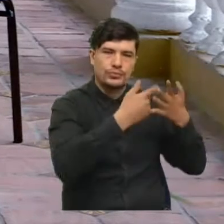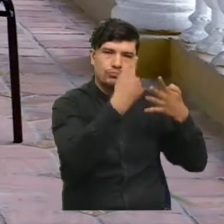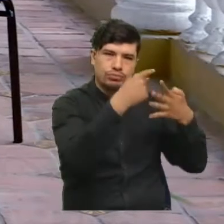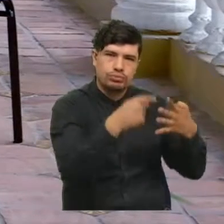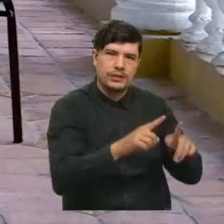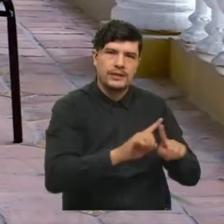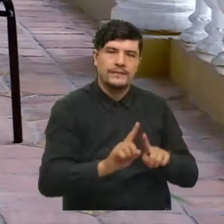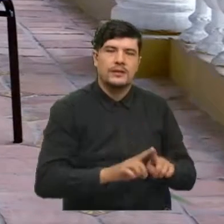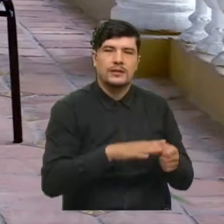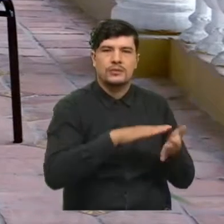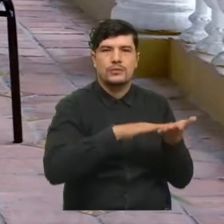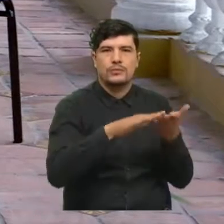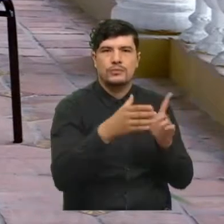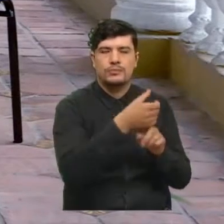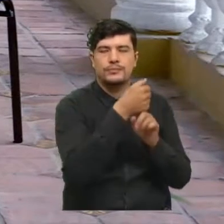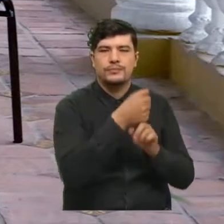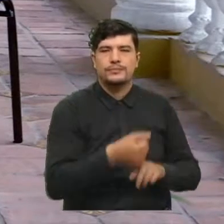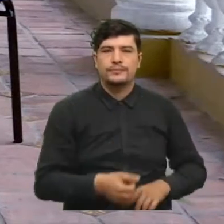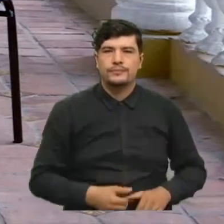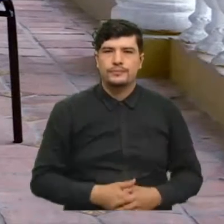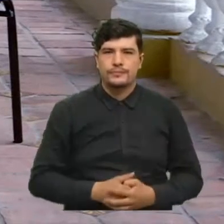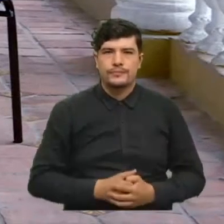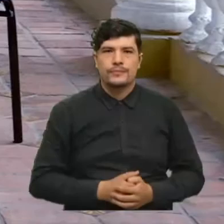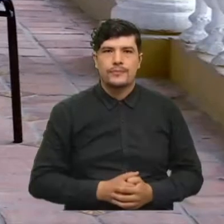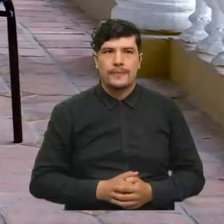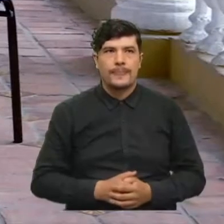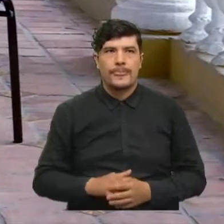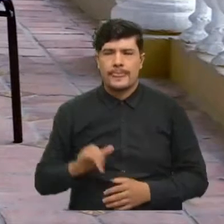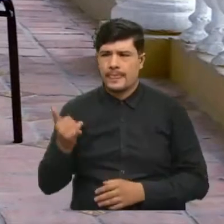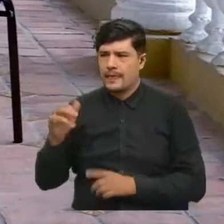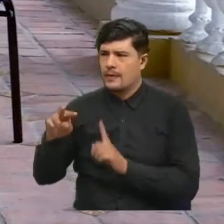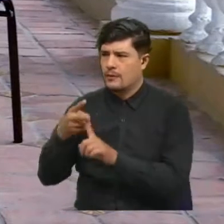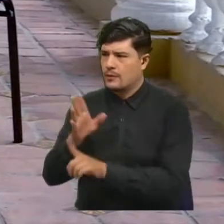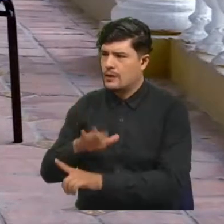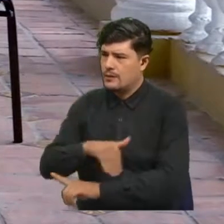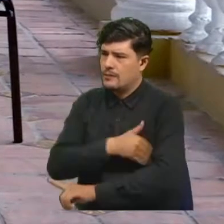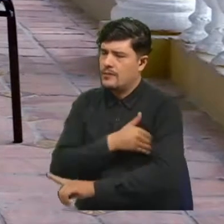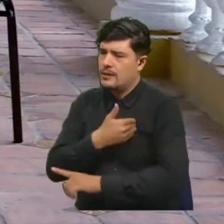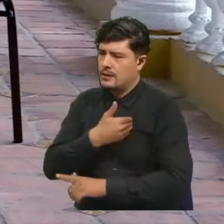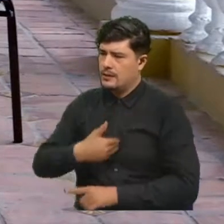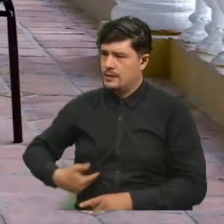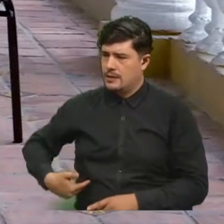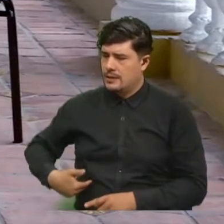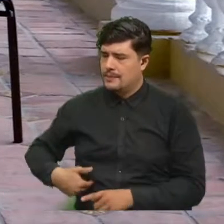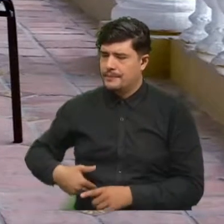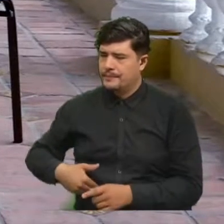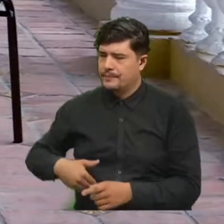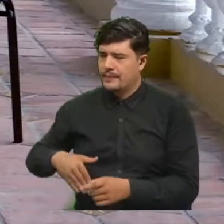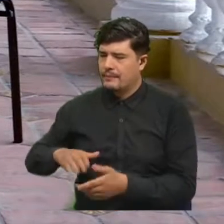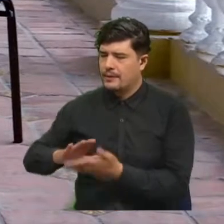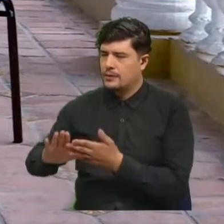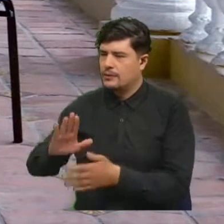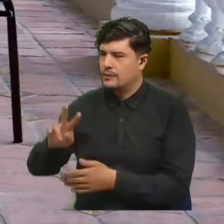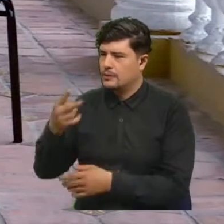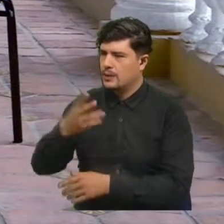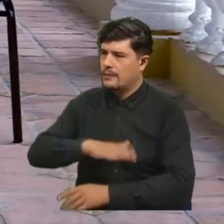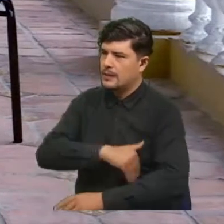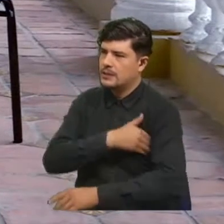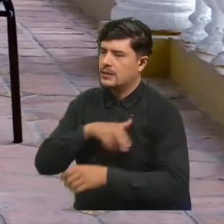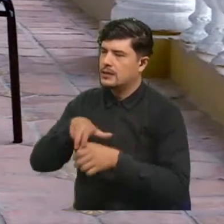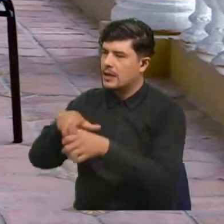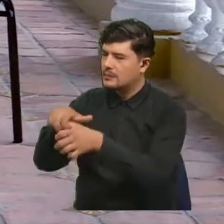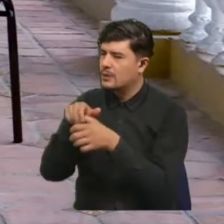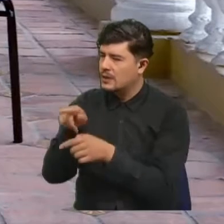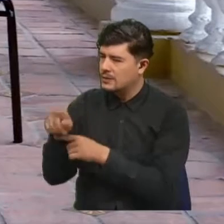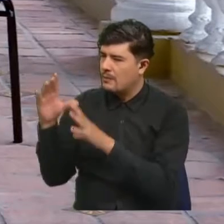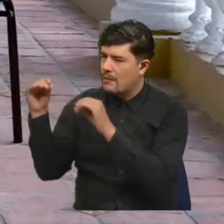precisamente es que hablaba esta semana con la viceministra de transporte con la autora carmen ligia hablamos de esos beneficios que ellos tienen como tal los préstamos